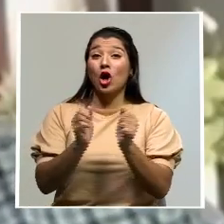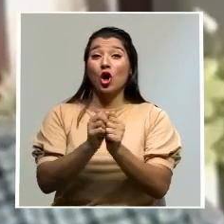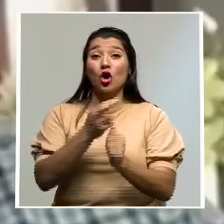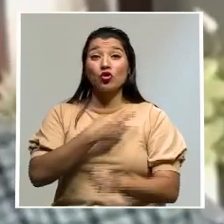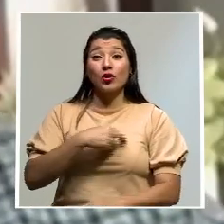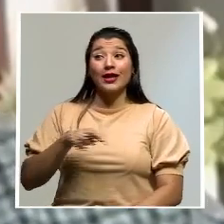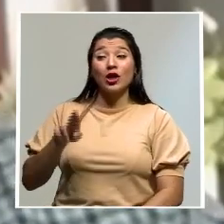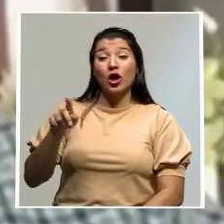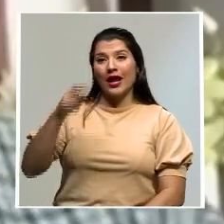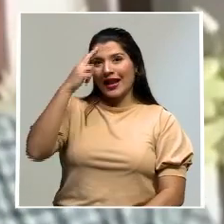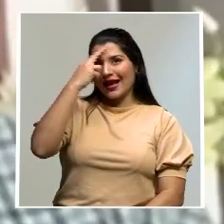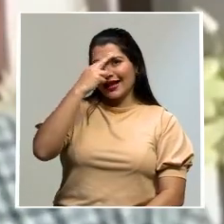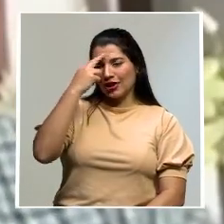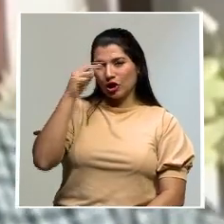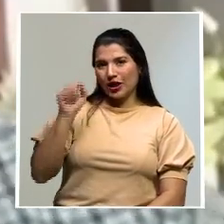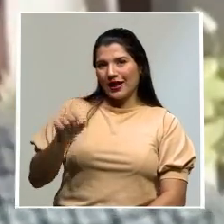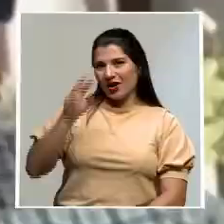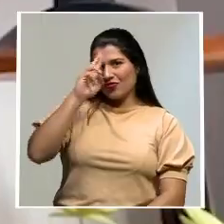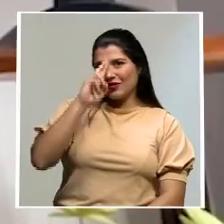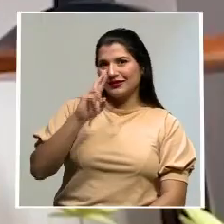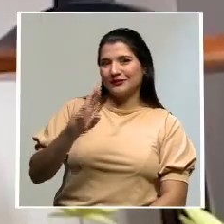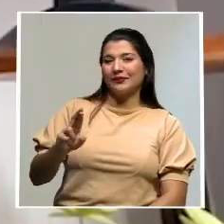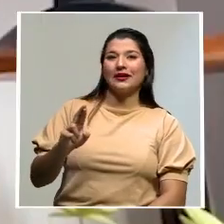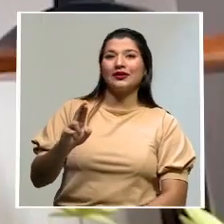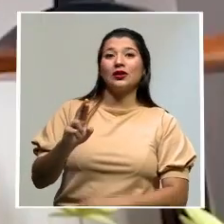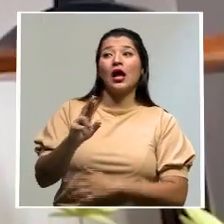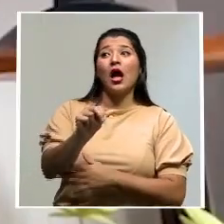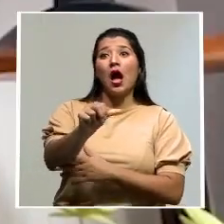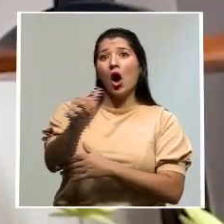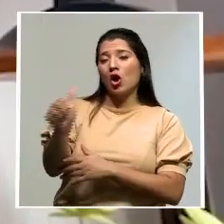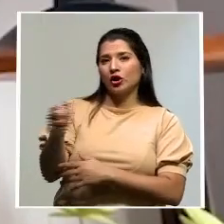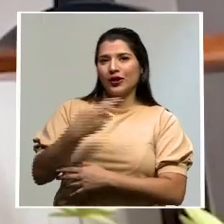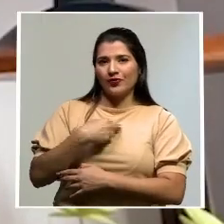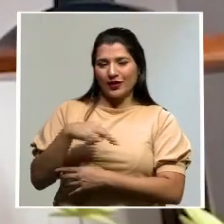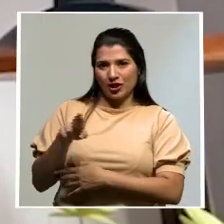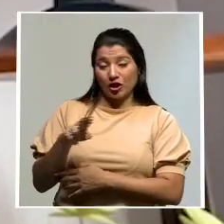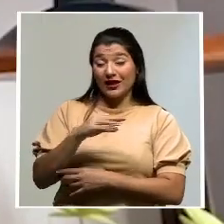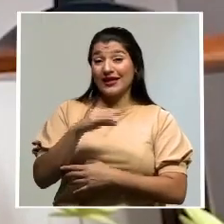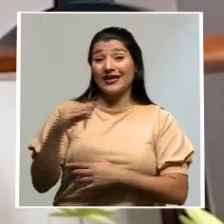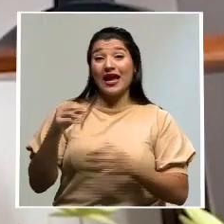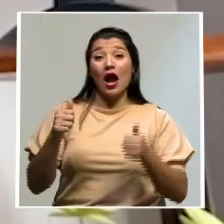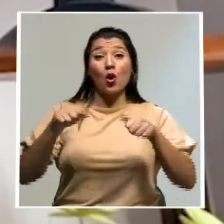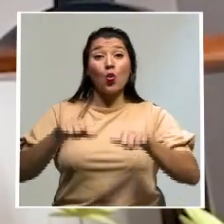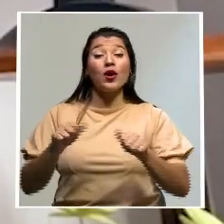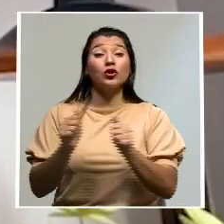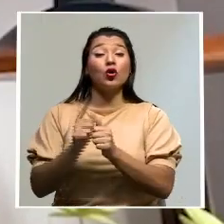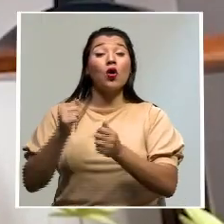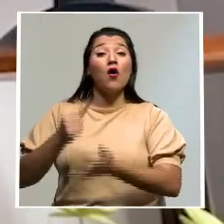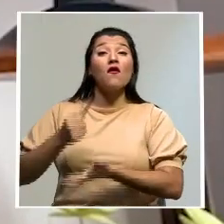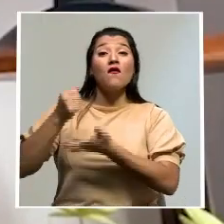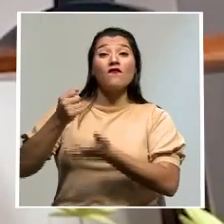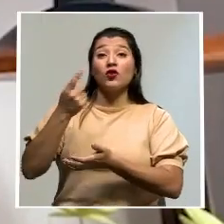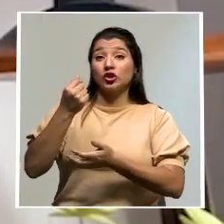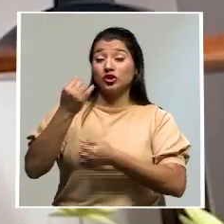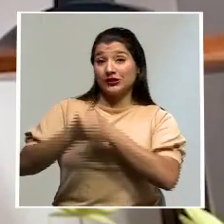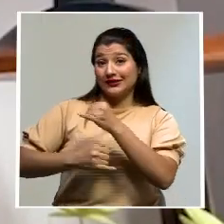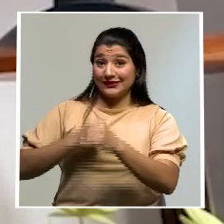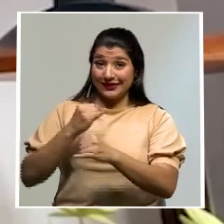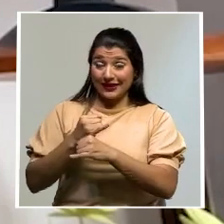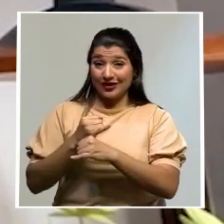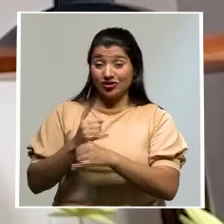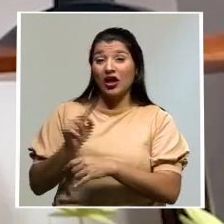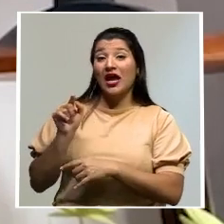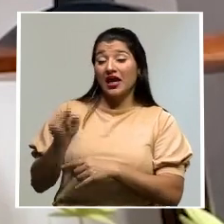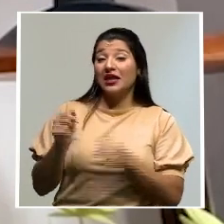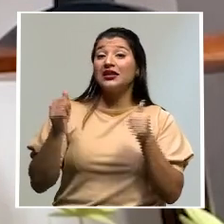católico practicante y respetuoso de los demás credos. Respecto al acuerdo con el Fondo Monetario Internacional, Alpizar